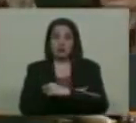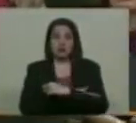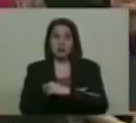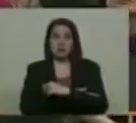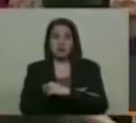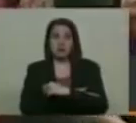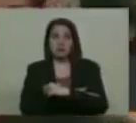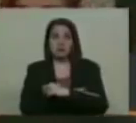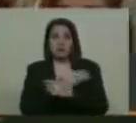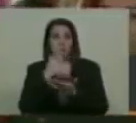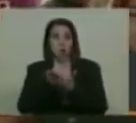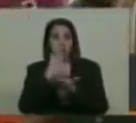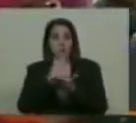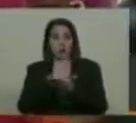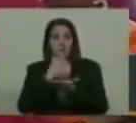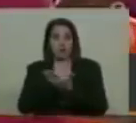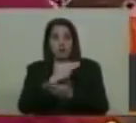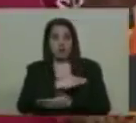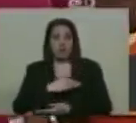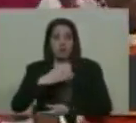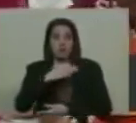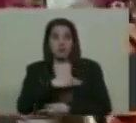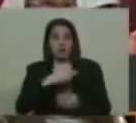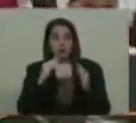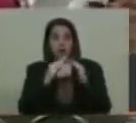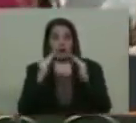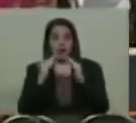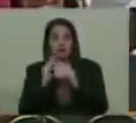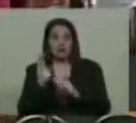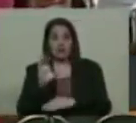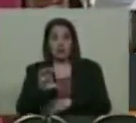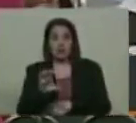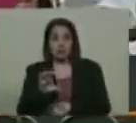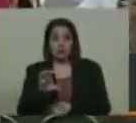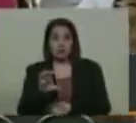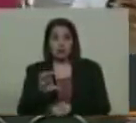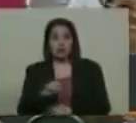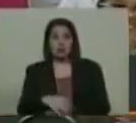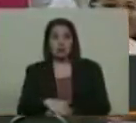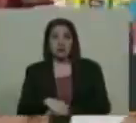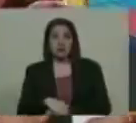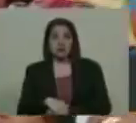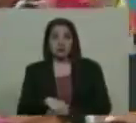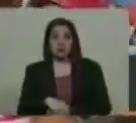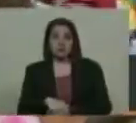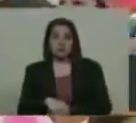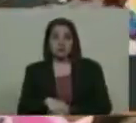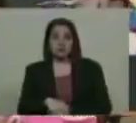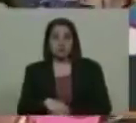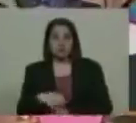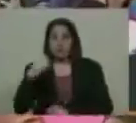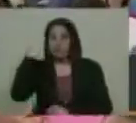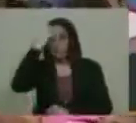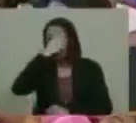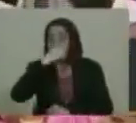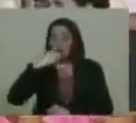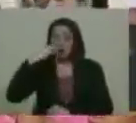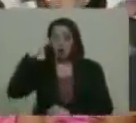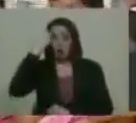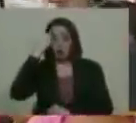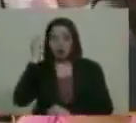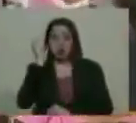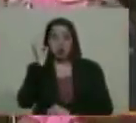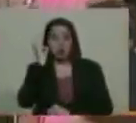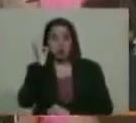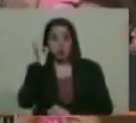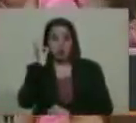gran misión Hogares de la Patria, que es la gran misión con rostro de mujer, con